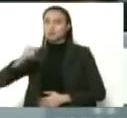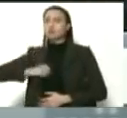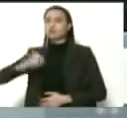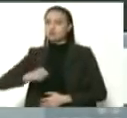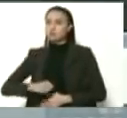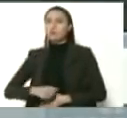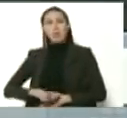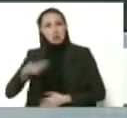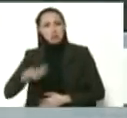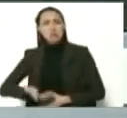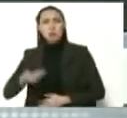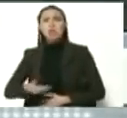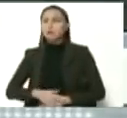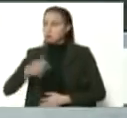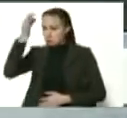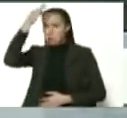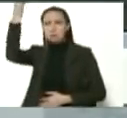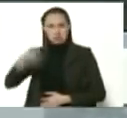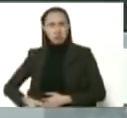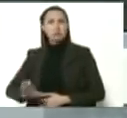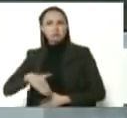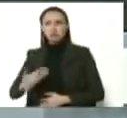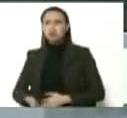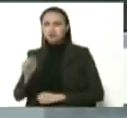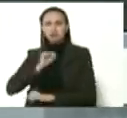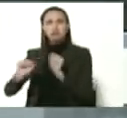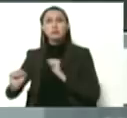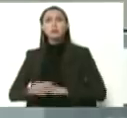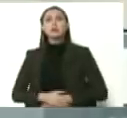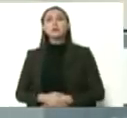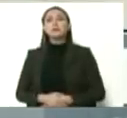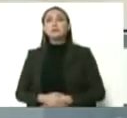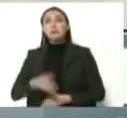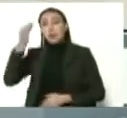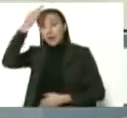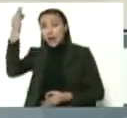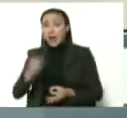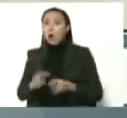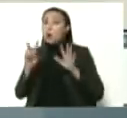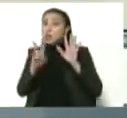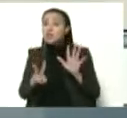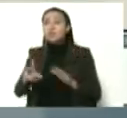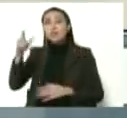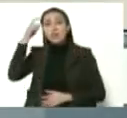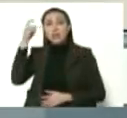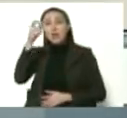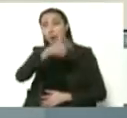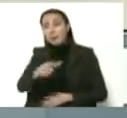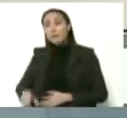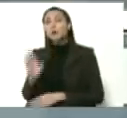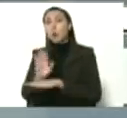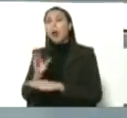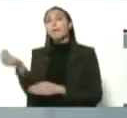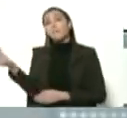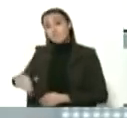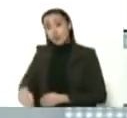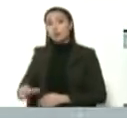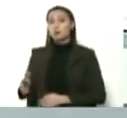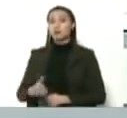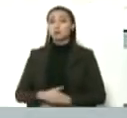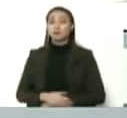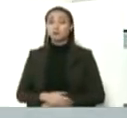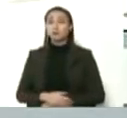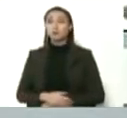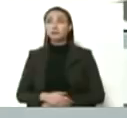Altamente positivos, yo sí creo. Creo que en los 7 días de cuarentena la gente se cuida más.